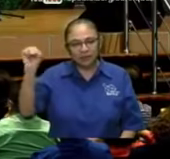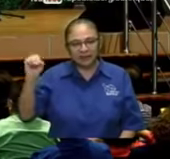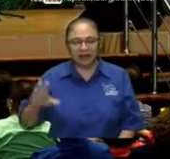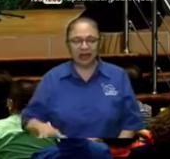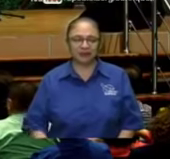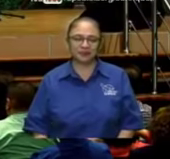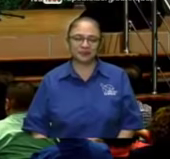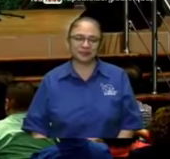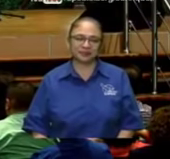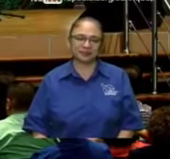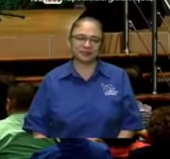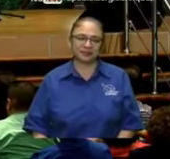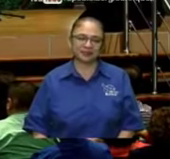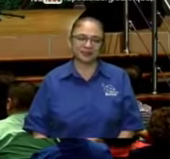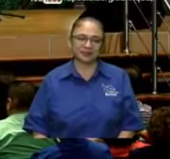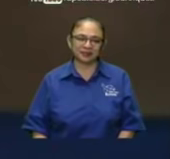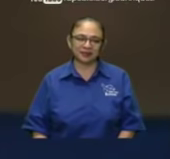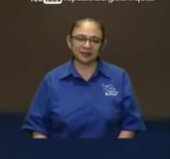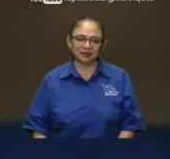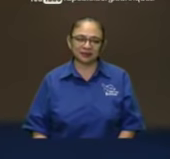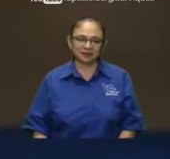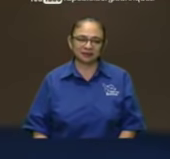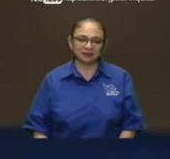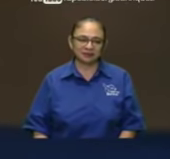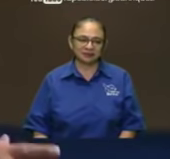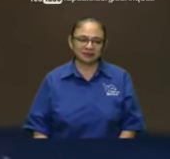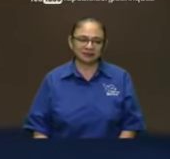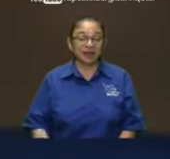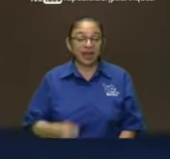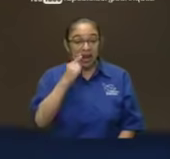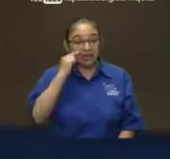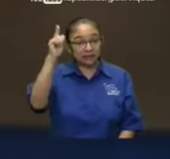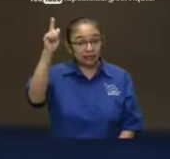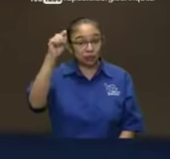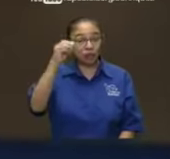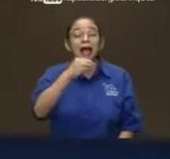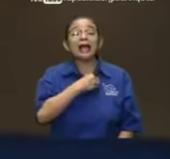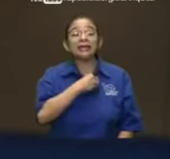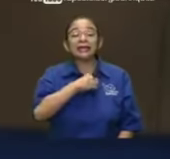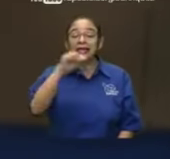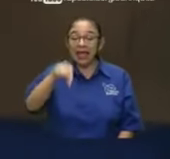impide obtener el beneficio de la autoridad. Pero el Señor quiere este año